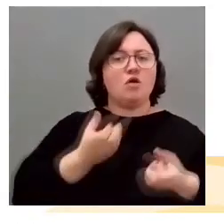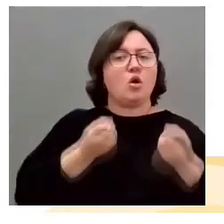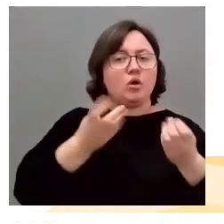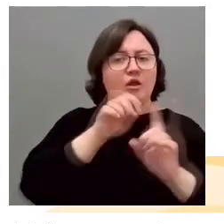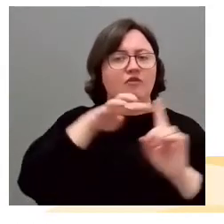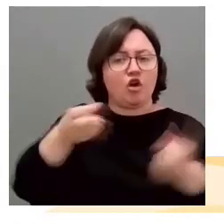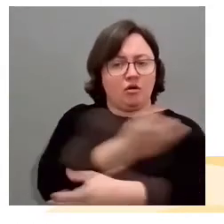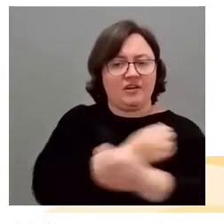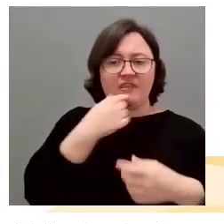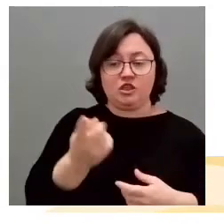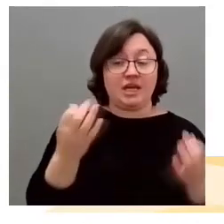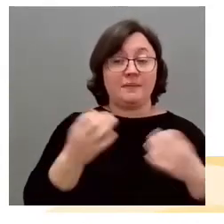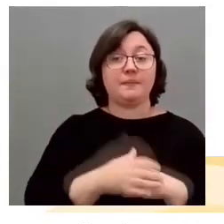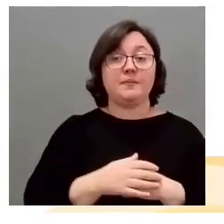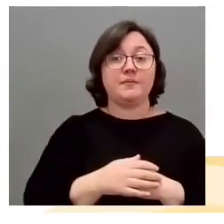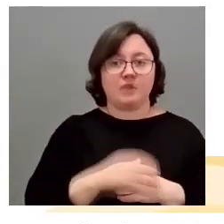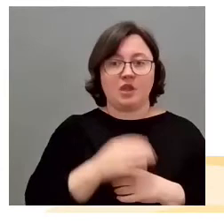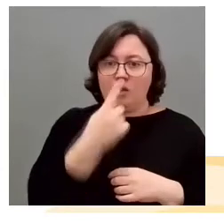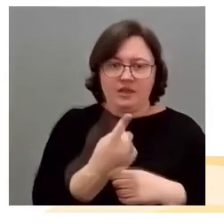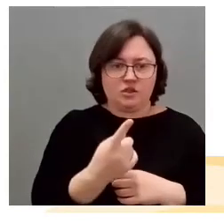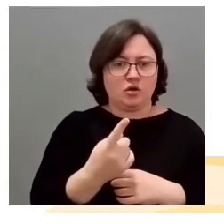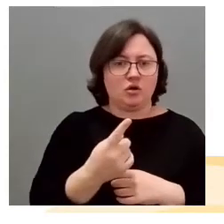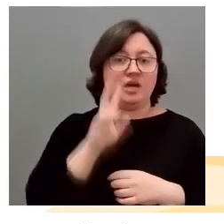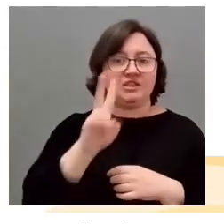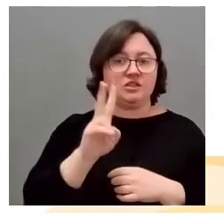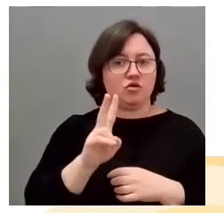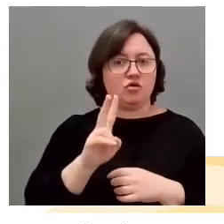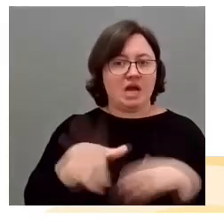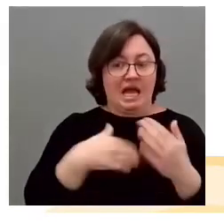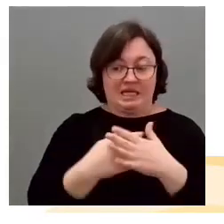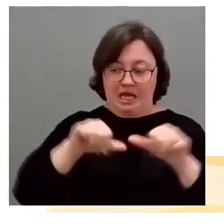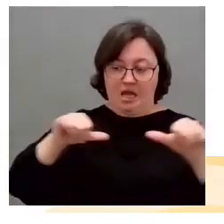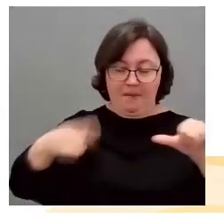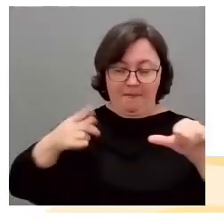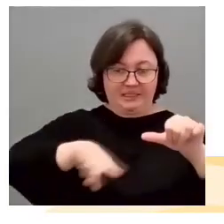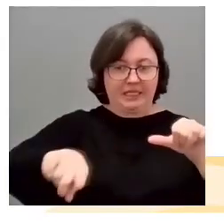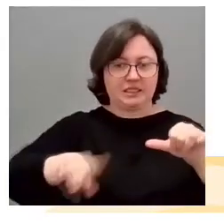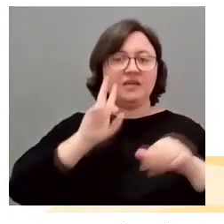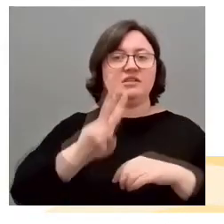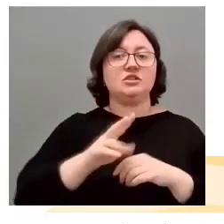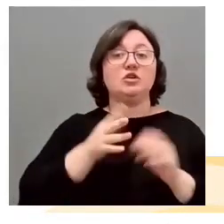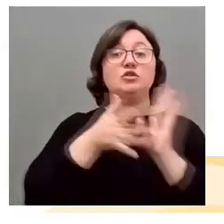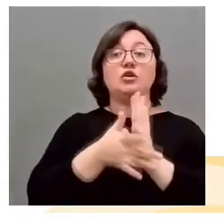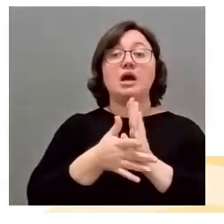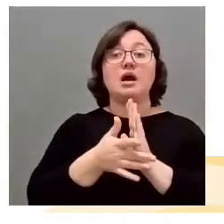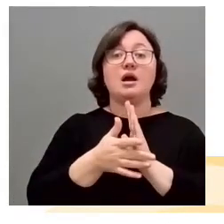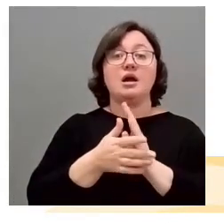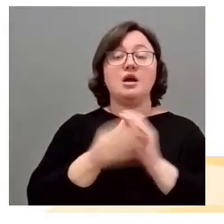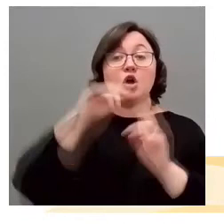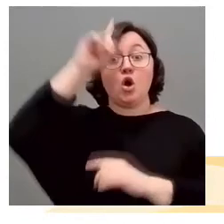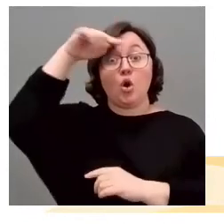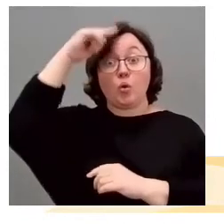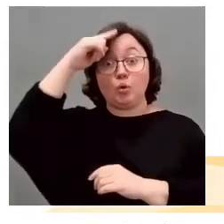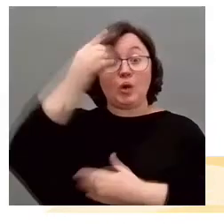foro, es la ausencia de una, y esto lo he visto en estos meses durante la pandemia, es la ausencia de una cultura